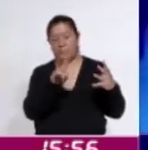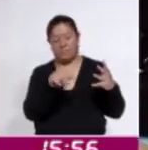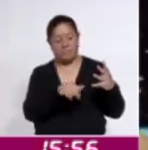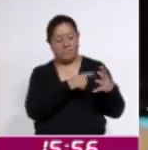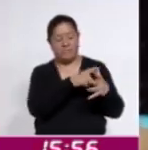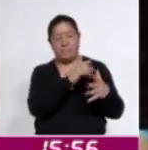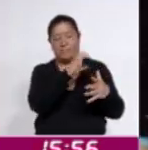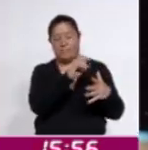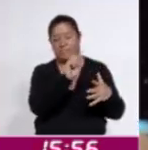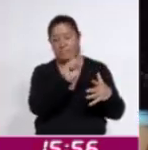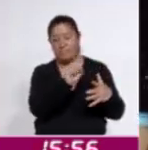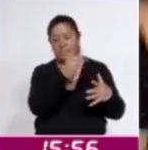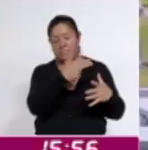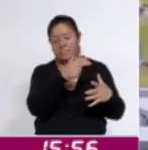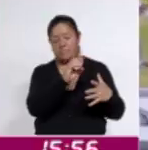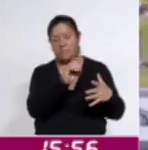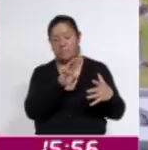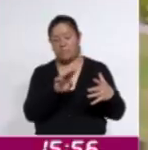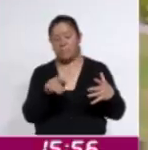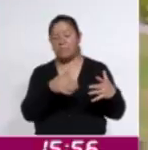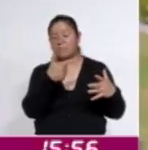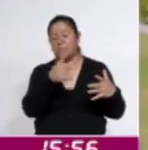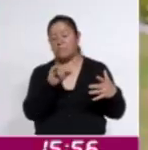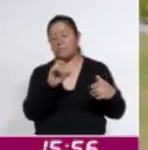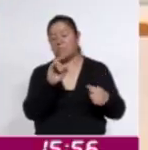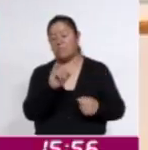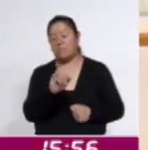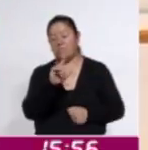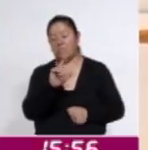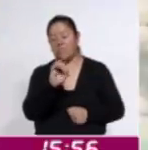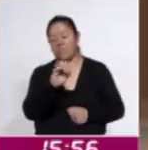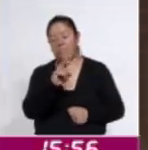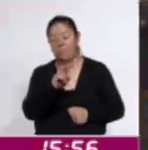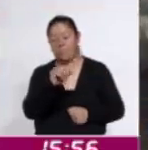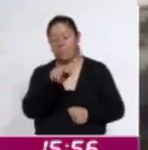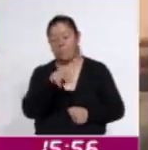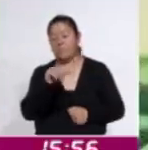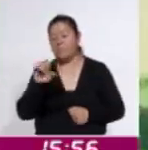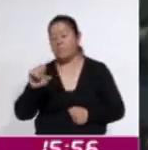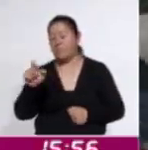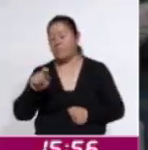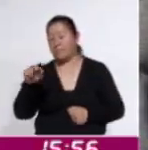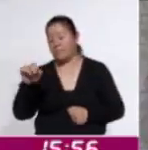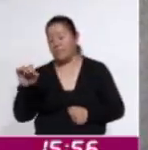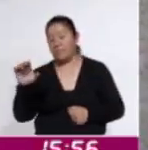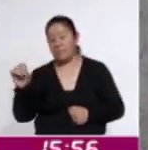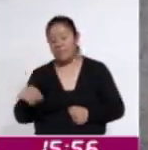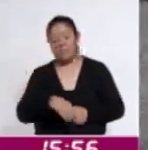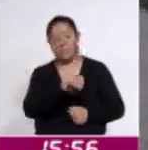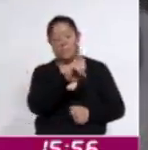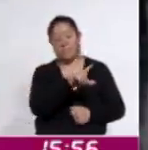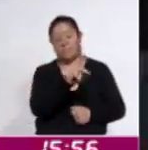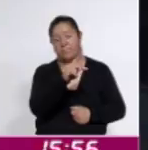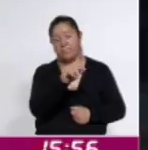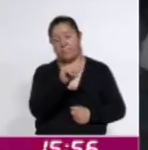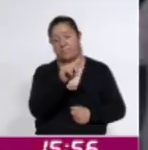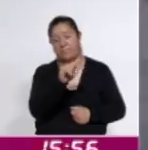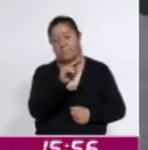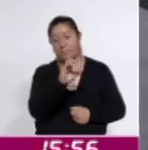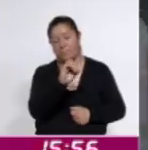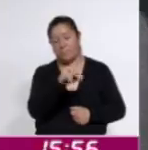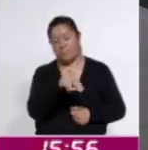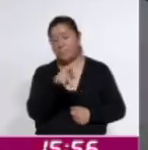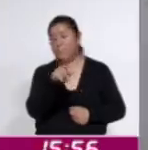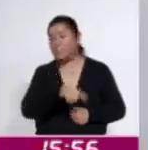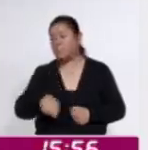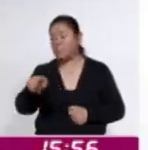Campeche Show, Giovanni Domínguez, Grupo Musical Extremo y Ángel Gabriel El Patrón, por lo que la ciudadanía ya lista sus